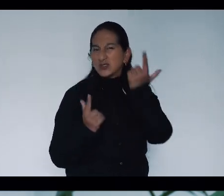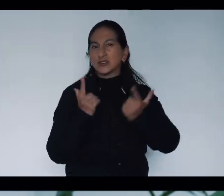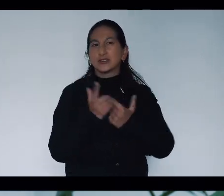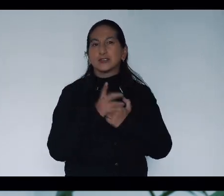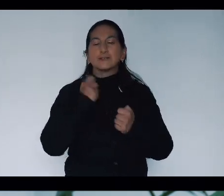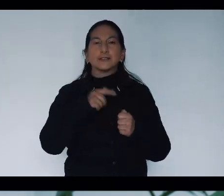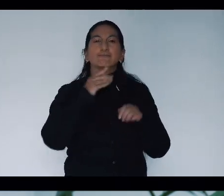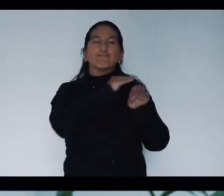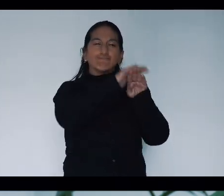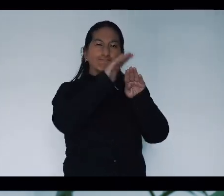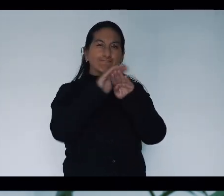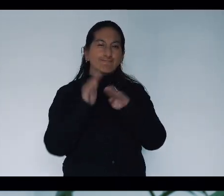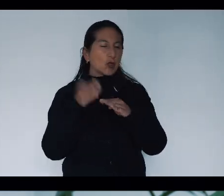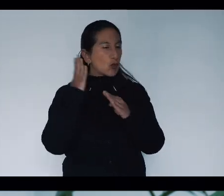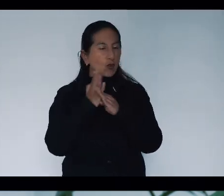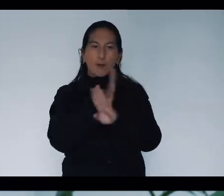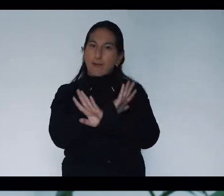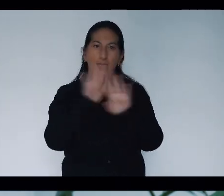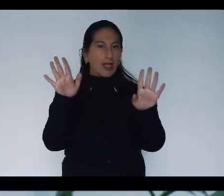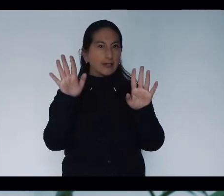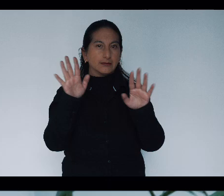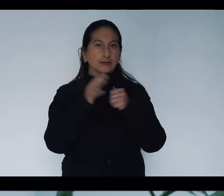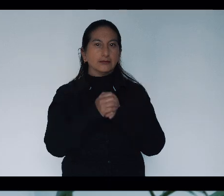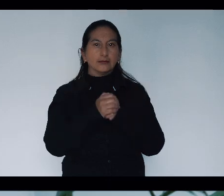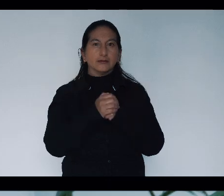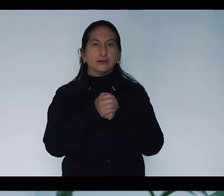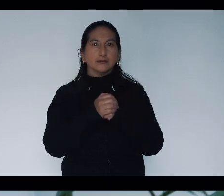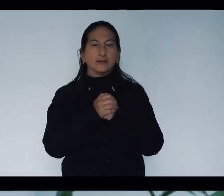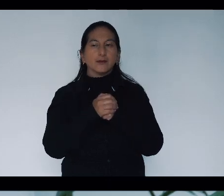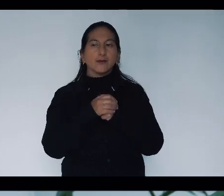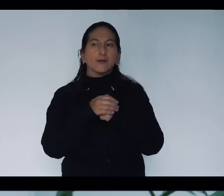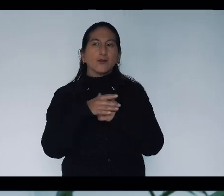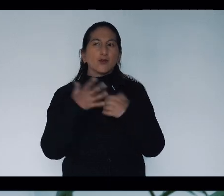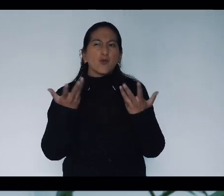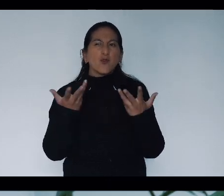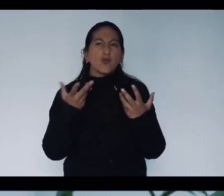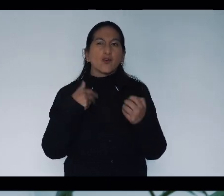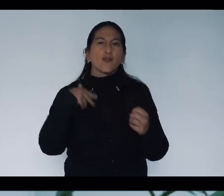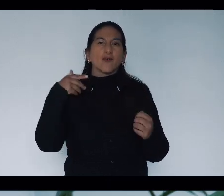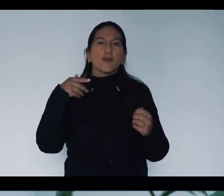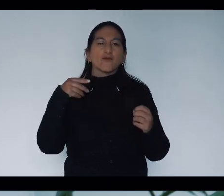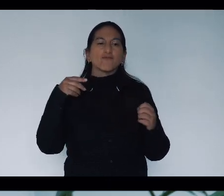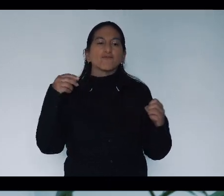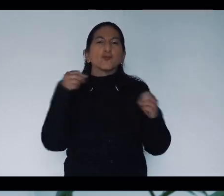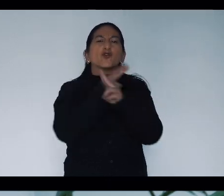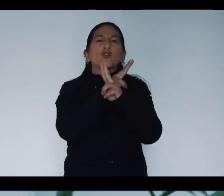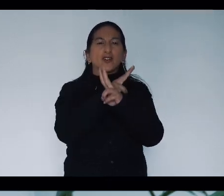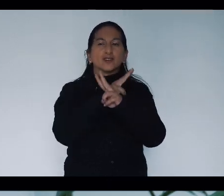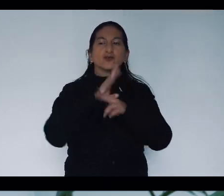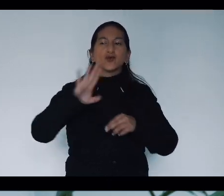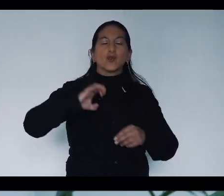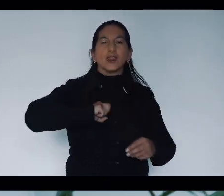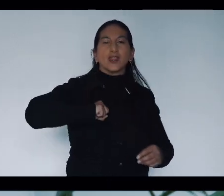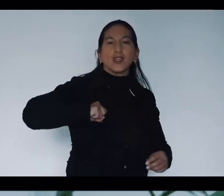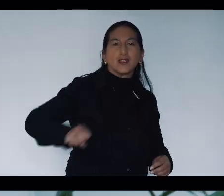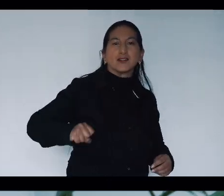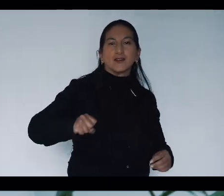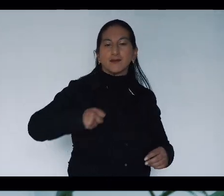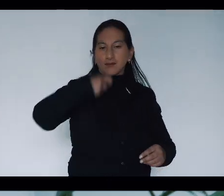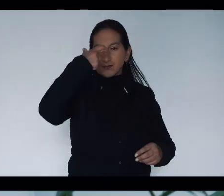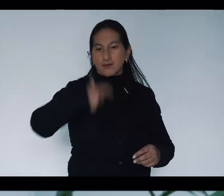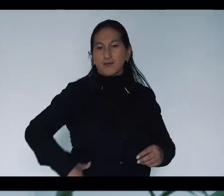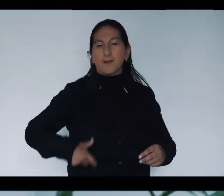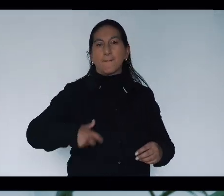hacer un llamado es que no más a la xenofobia, porque realmente nos viola a nosotros los derechos que como migrantes